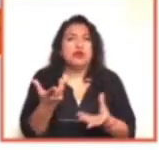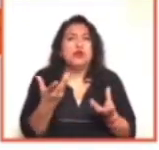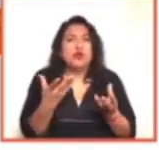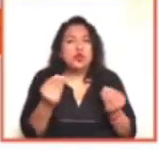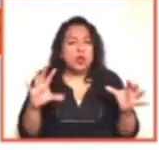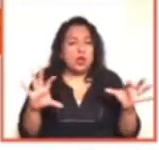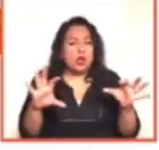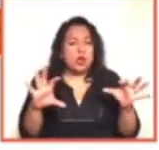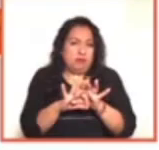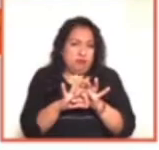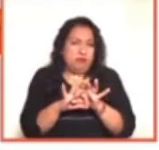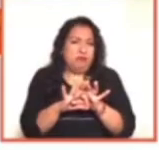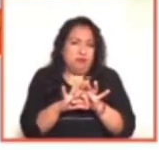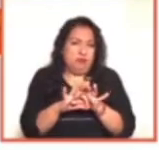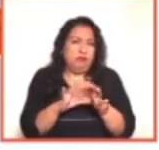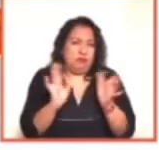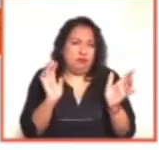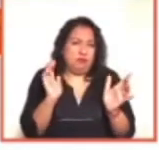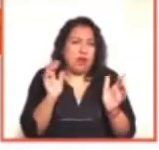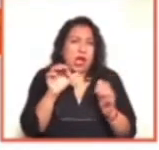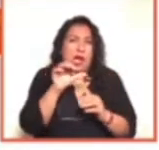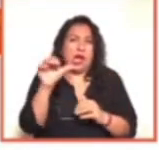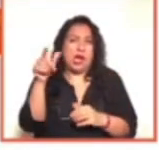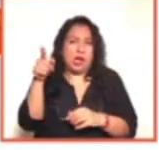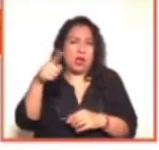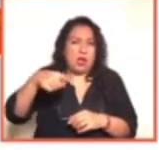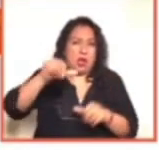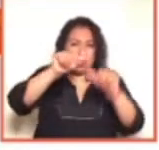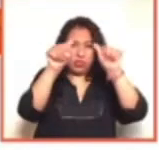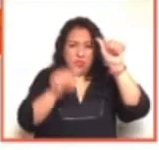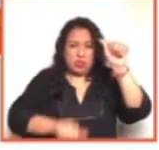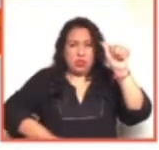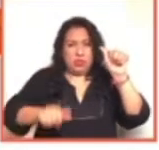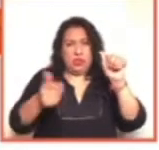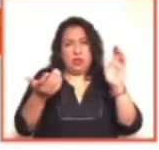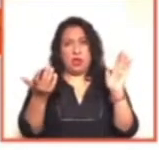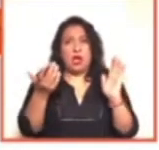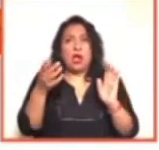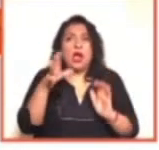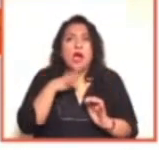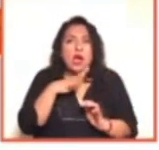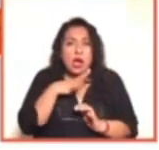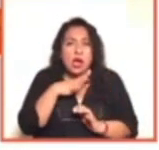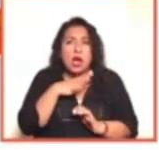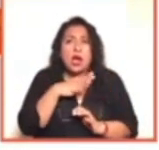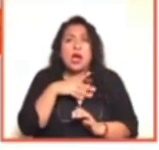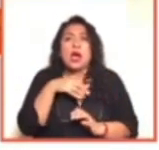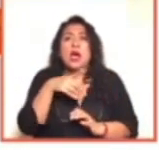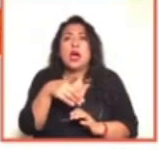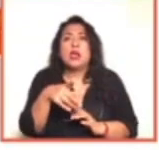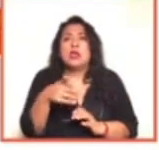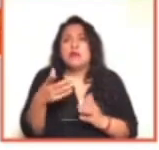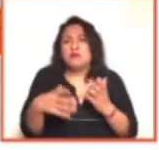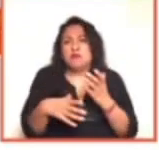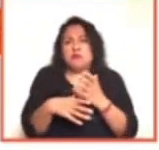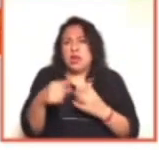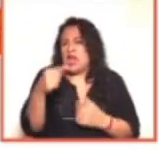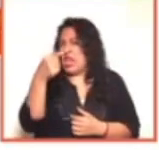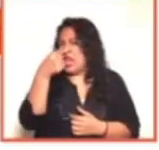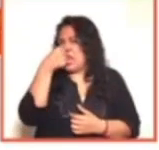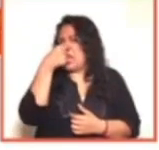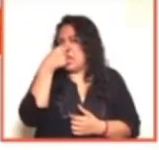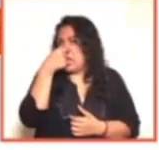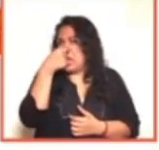corresponden o identifican a estas esculturas, tiene nariguera, es decir, un objeto en la nariz,